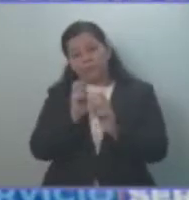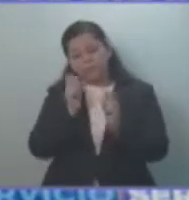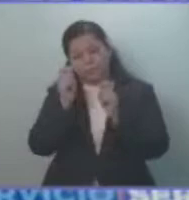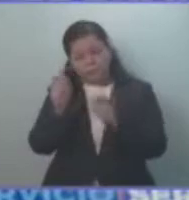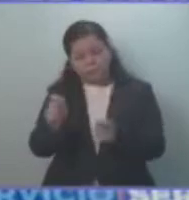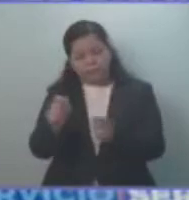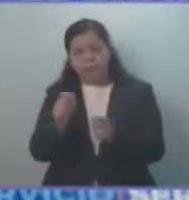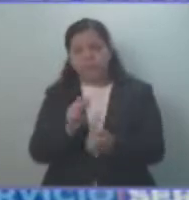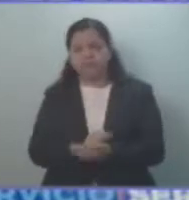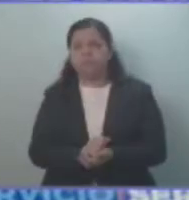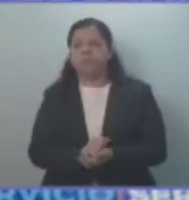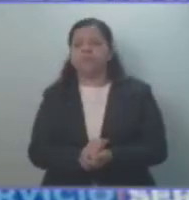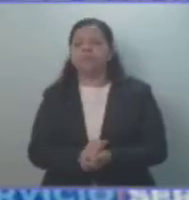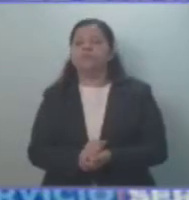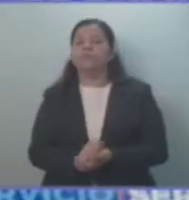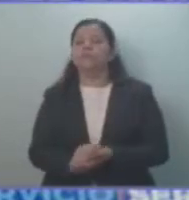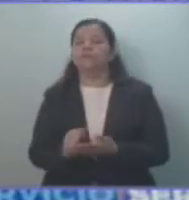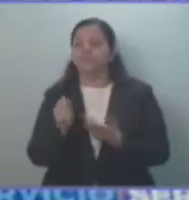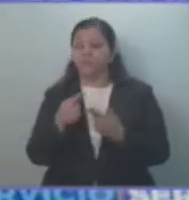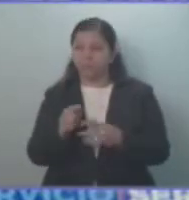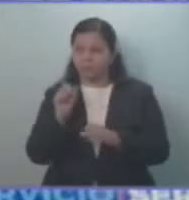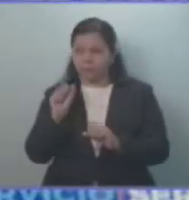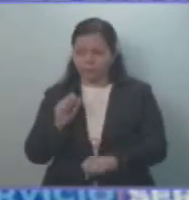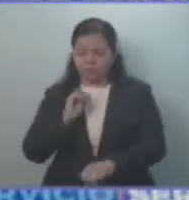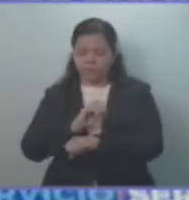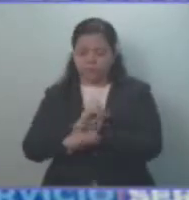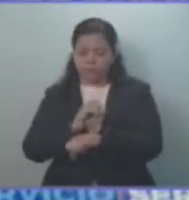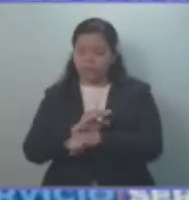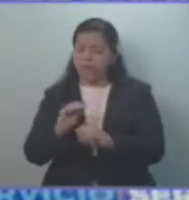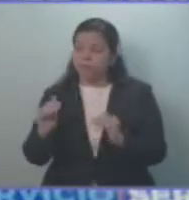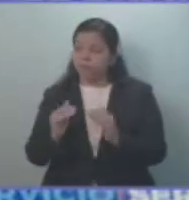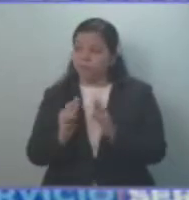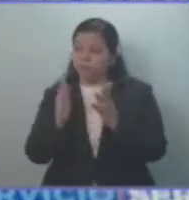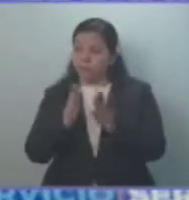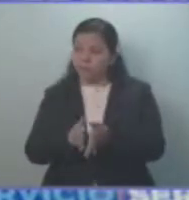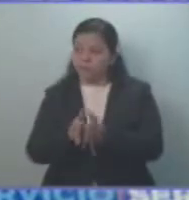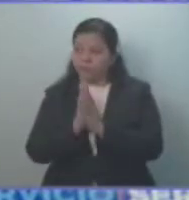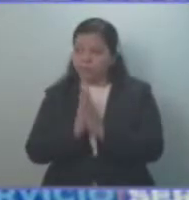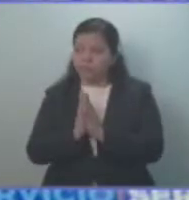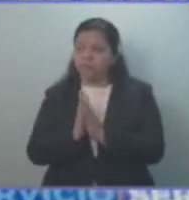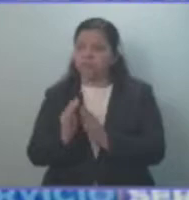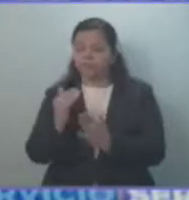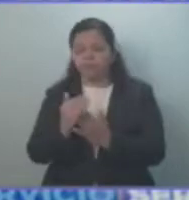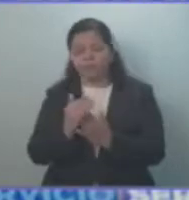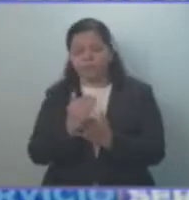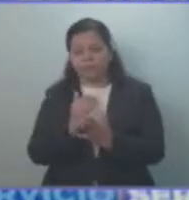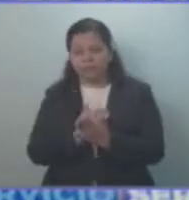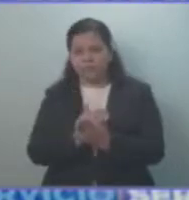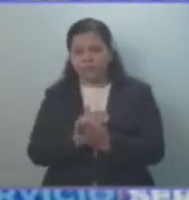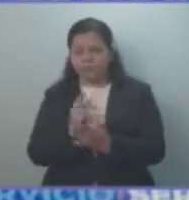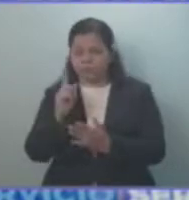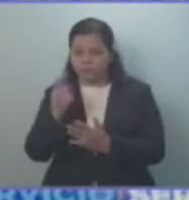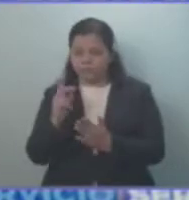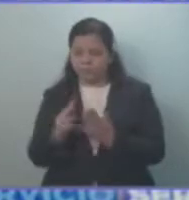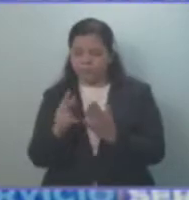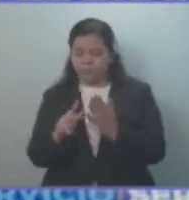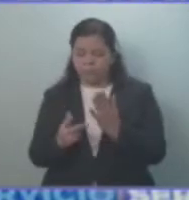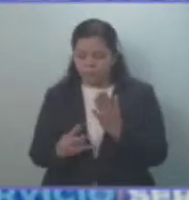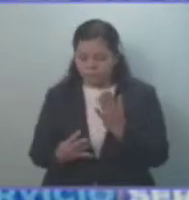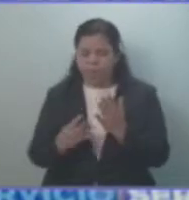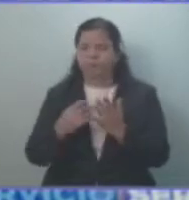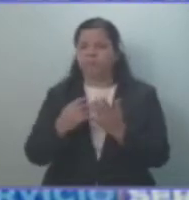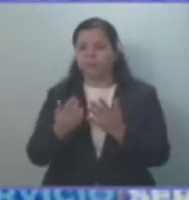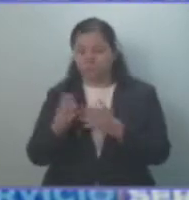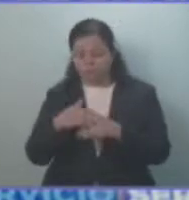esta pieza de correspondencia de recomendable, también pidiéndole que sea de las primeras piezas que logremos ver, porque